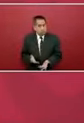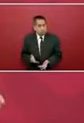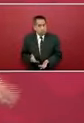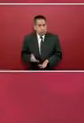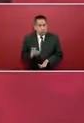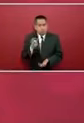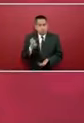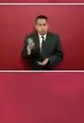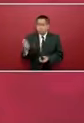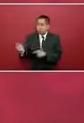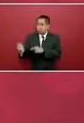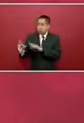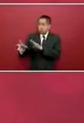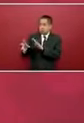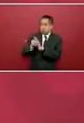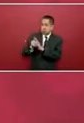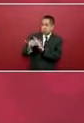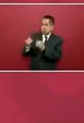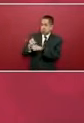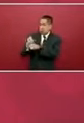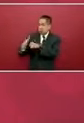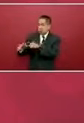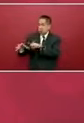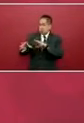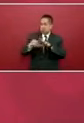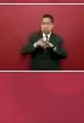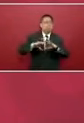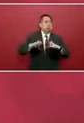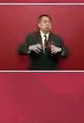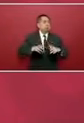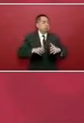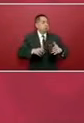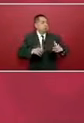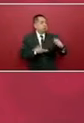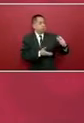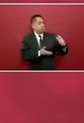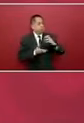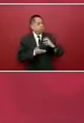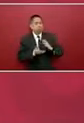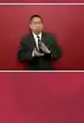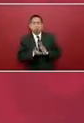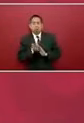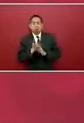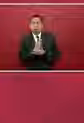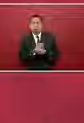Pues se trajo el modelo, se trasladó el modelo,